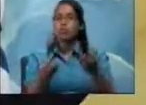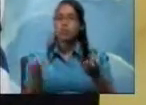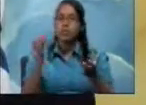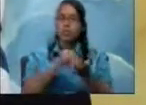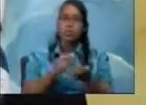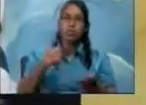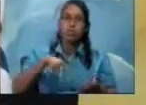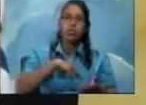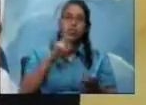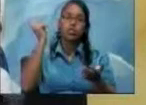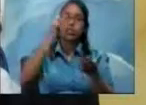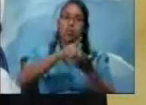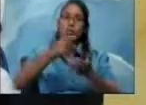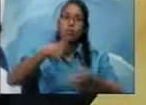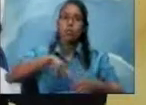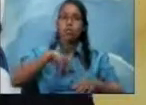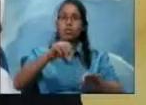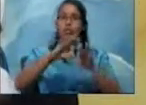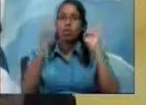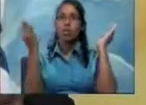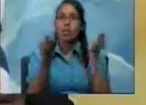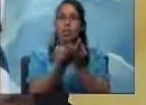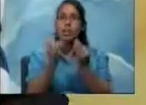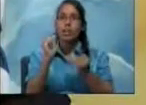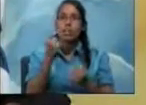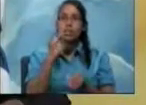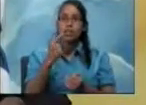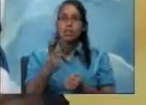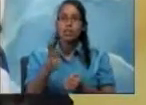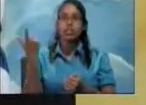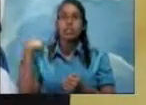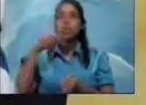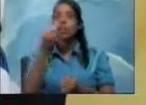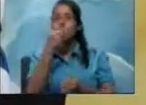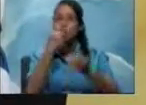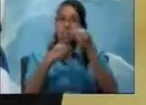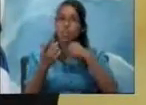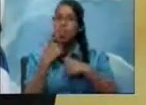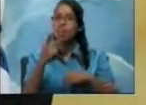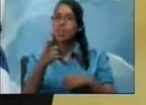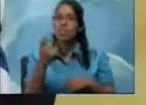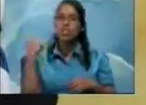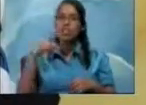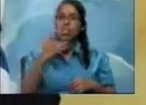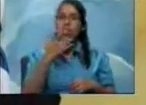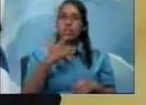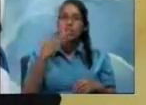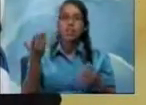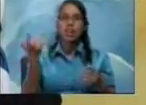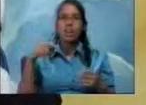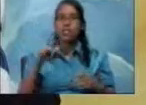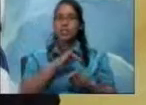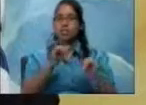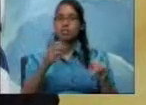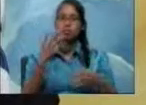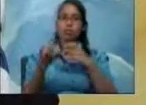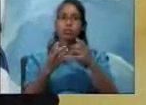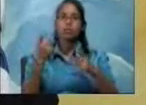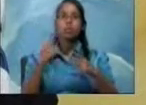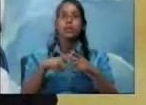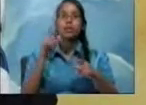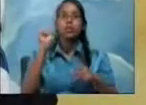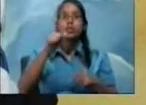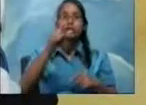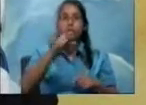Nosotros llegamos a nuestros hogares Y decimos Mira tienes comida ahí tienes algo para mí qué es lo que hay ya cocinaste pero si usted no ha